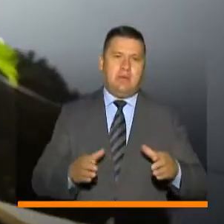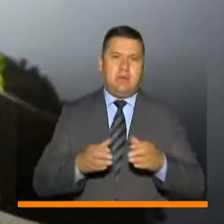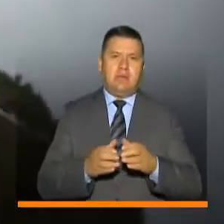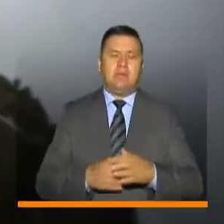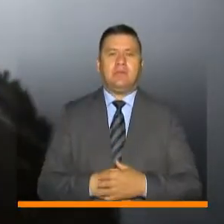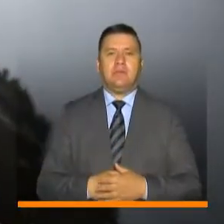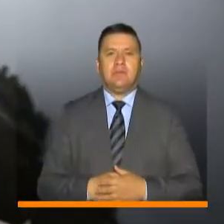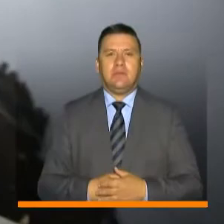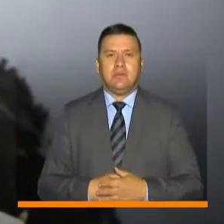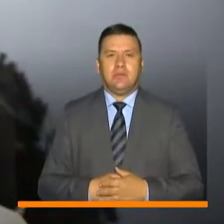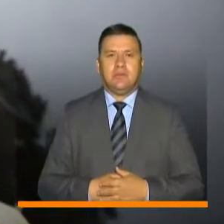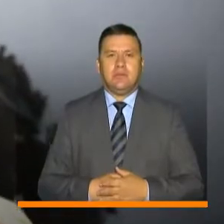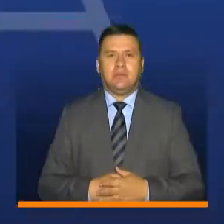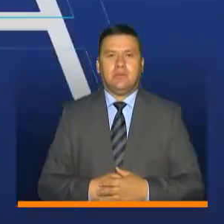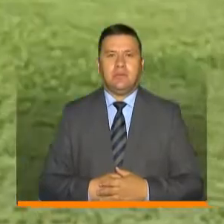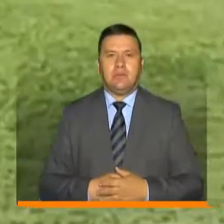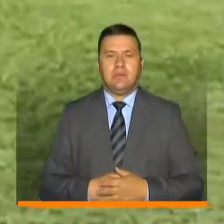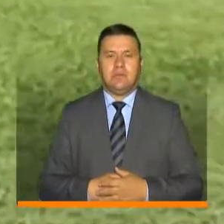1.000 millones de pesos.